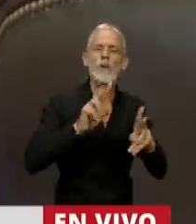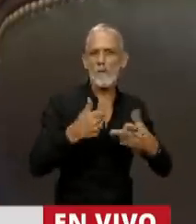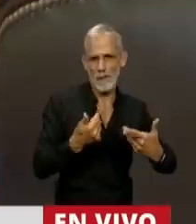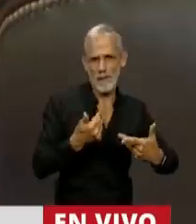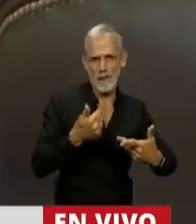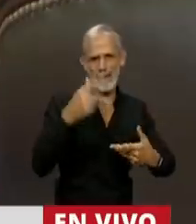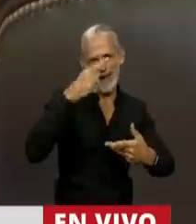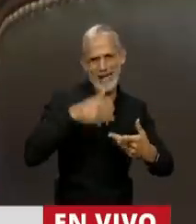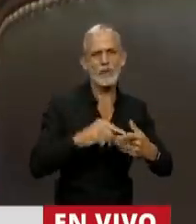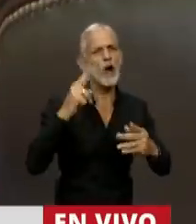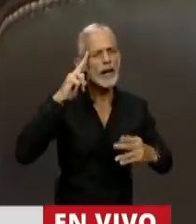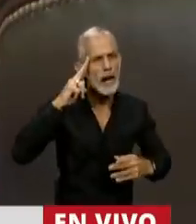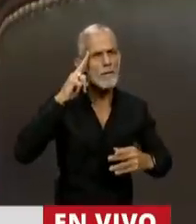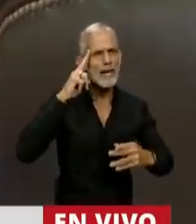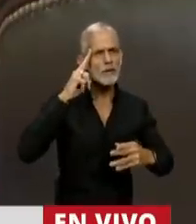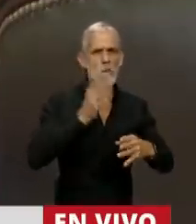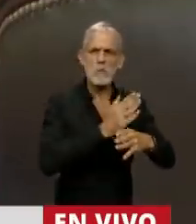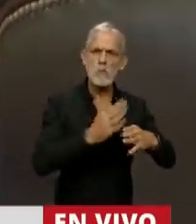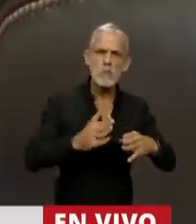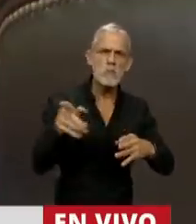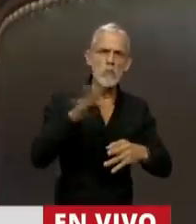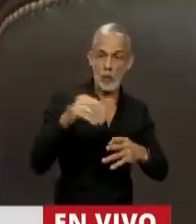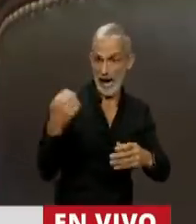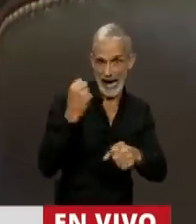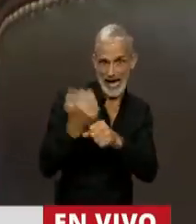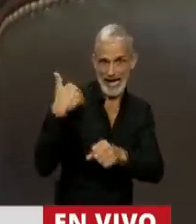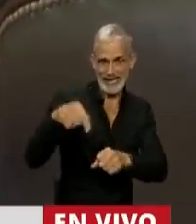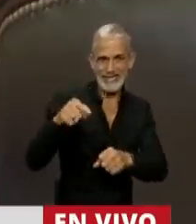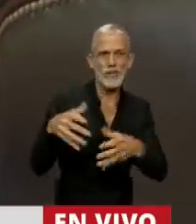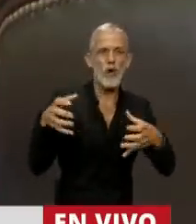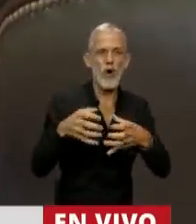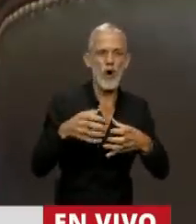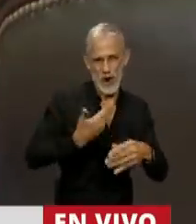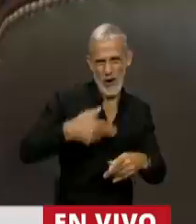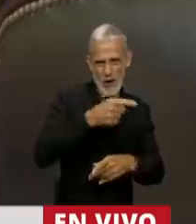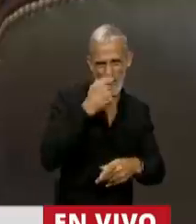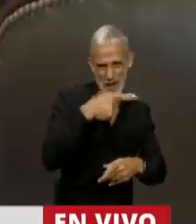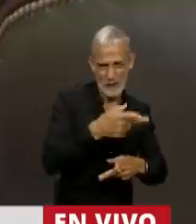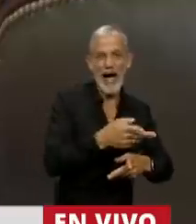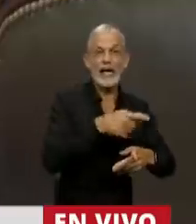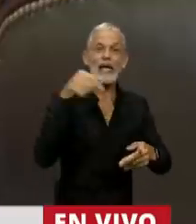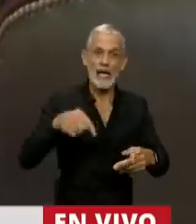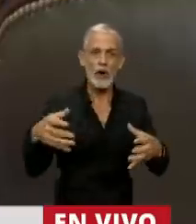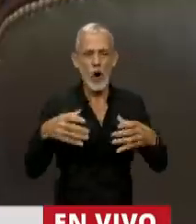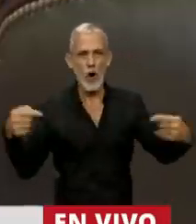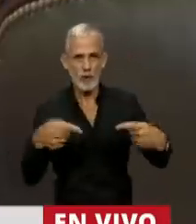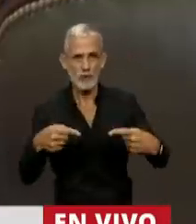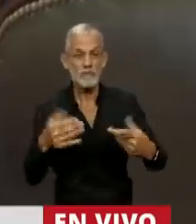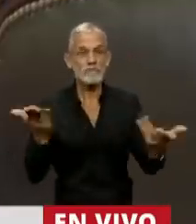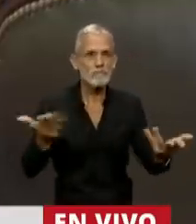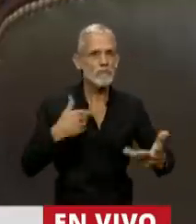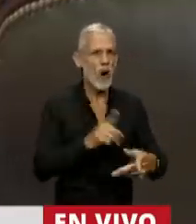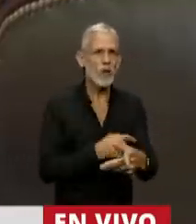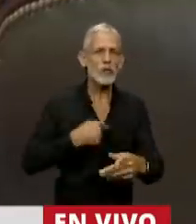manifestó hacia quienes hasta hace poco eran oficialismo, y espero que nos acostumbremos